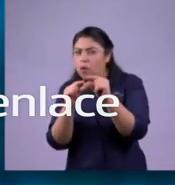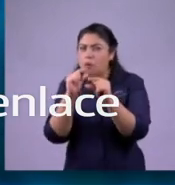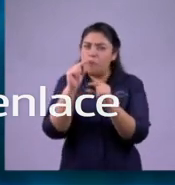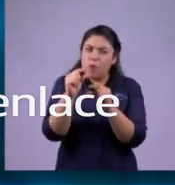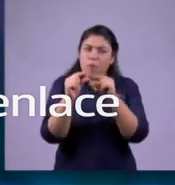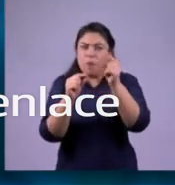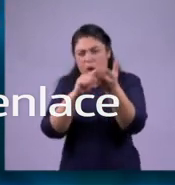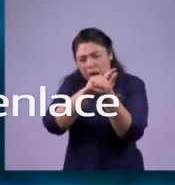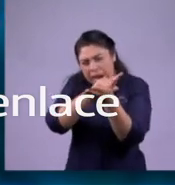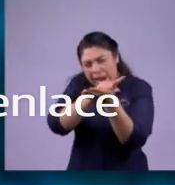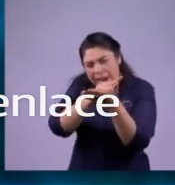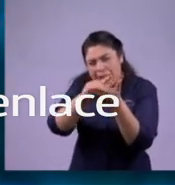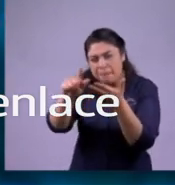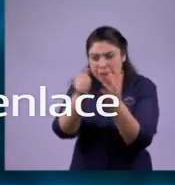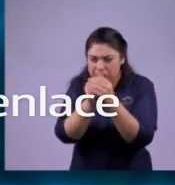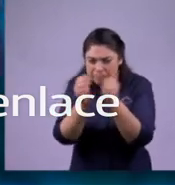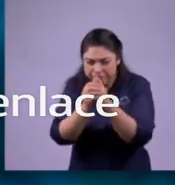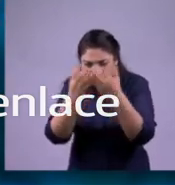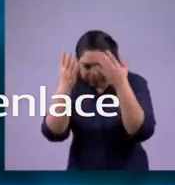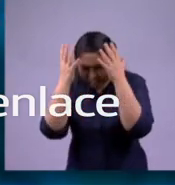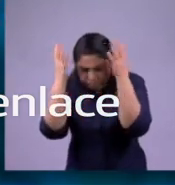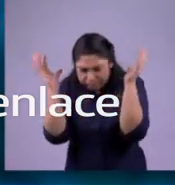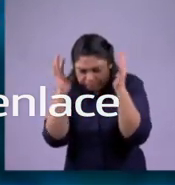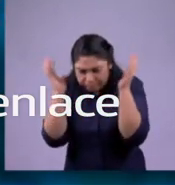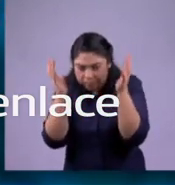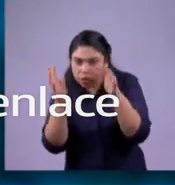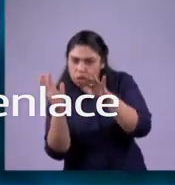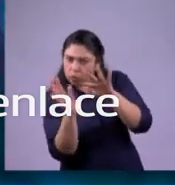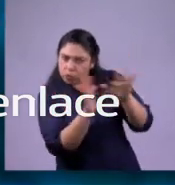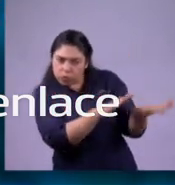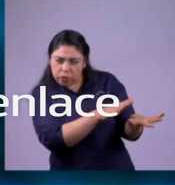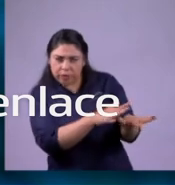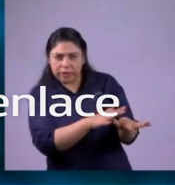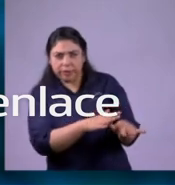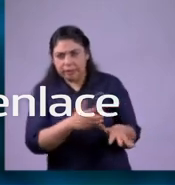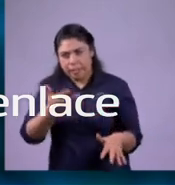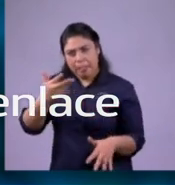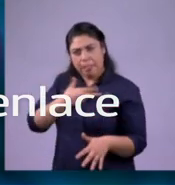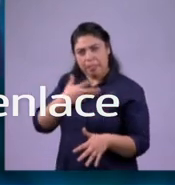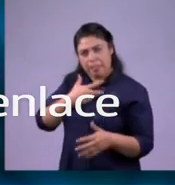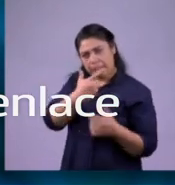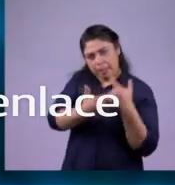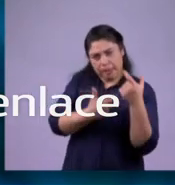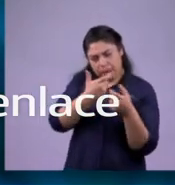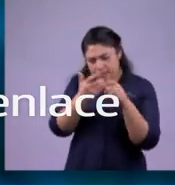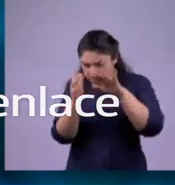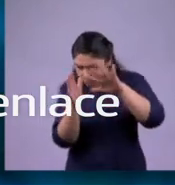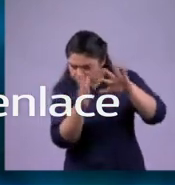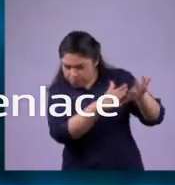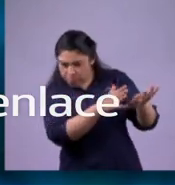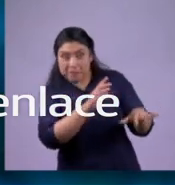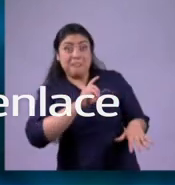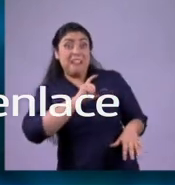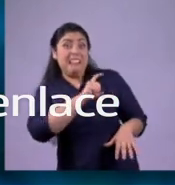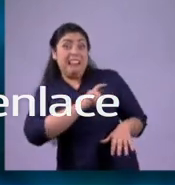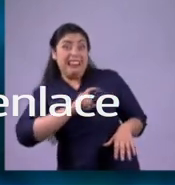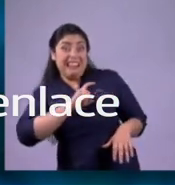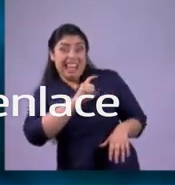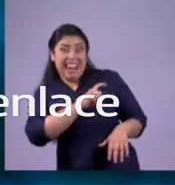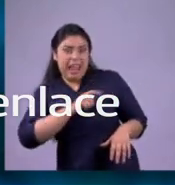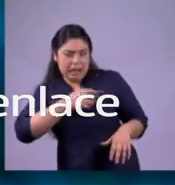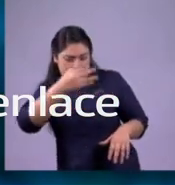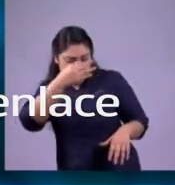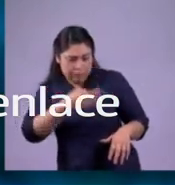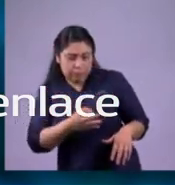de abrojos del afán de la vida y del engaño de la riqueza de las emociones más manejadas y de no entenderla